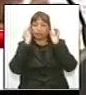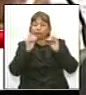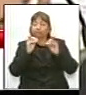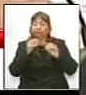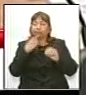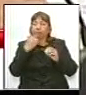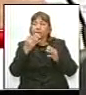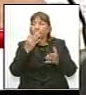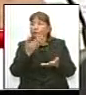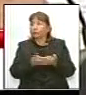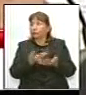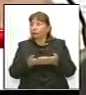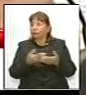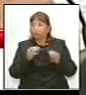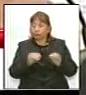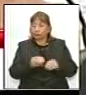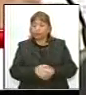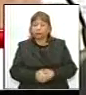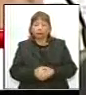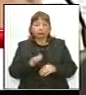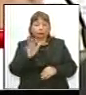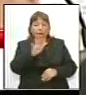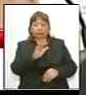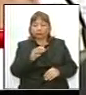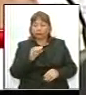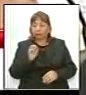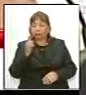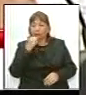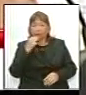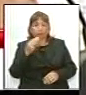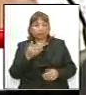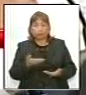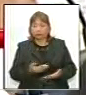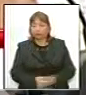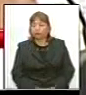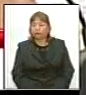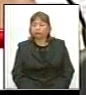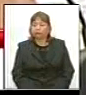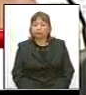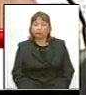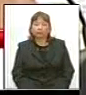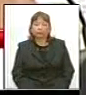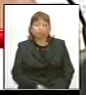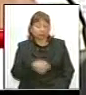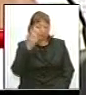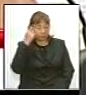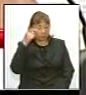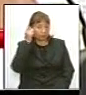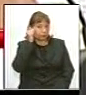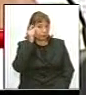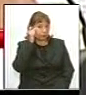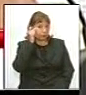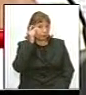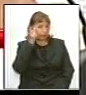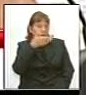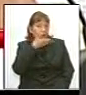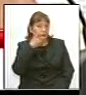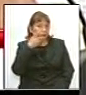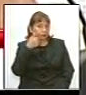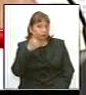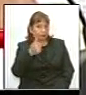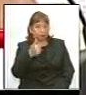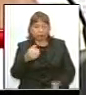atar el cumplimiento de una sentencia a su emisión, lo cual es absurdo. Pero para que se entienda mejor, cuando